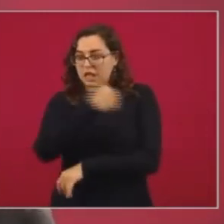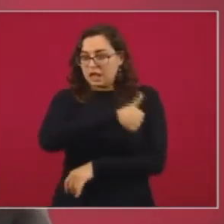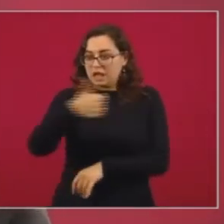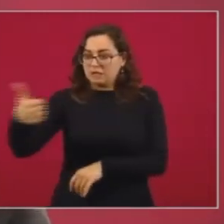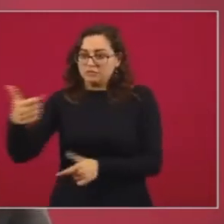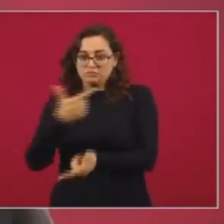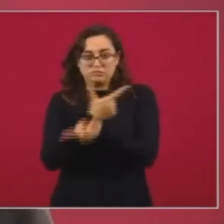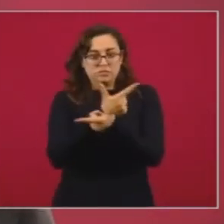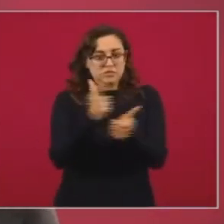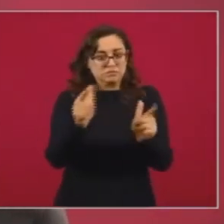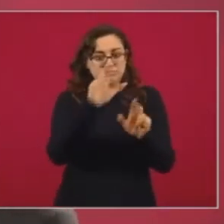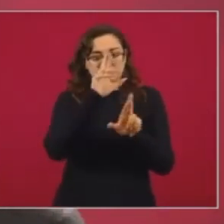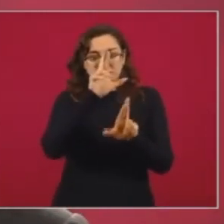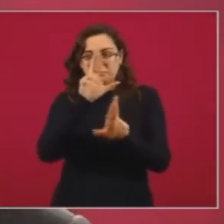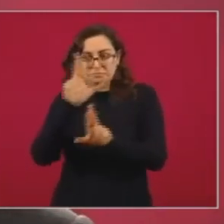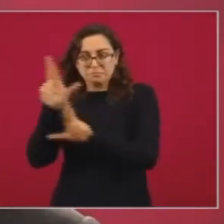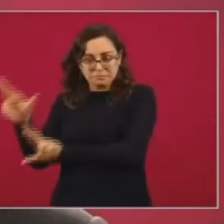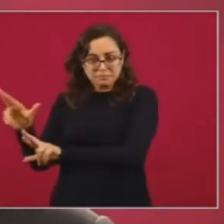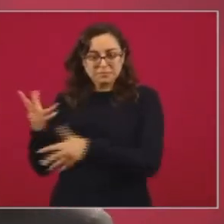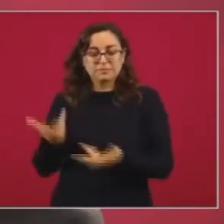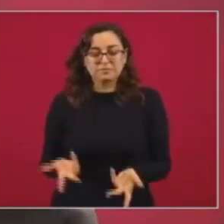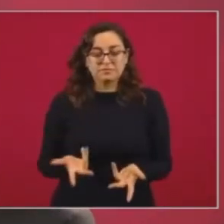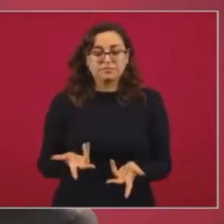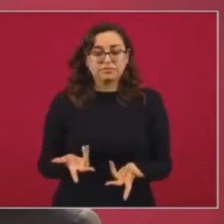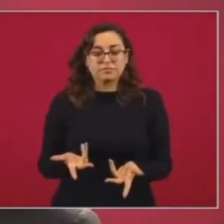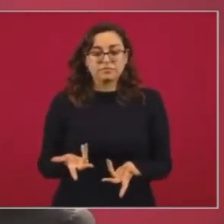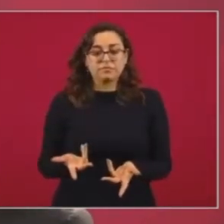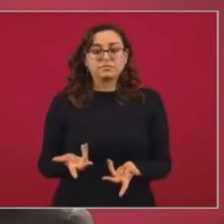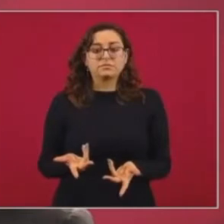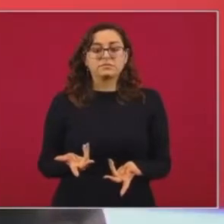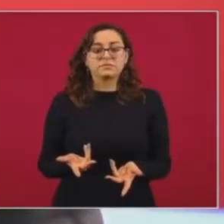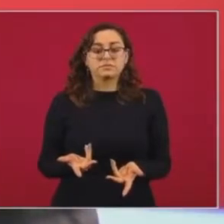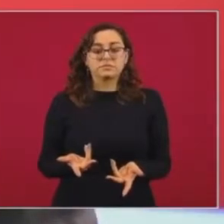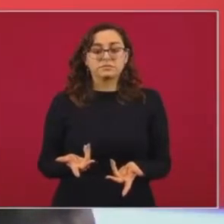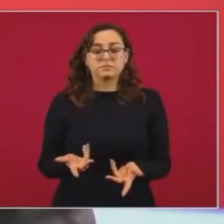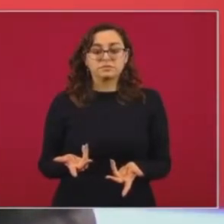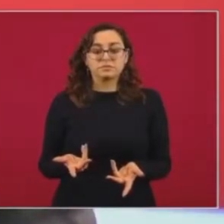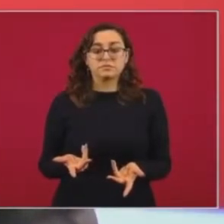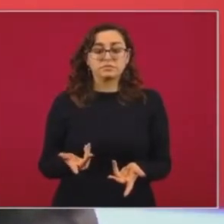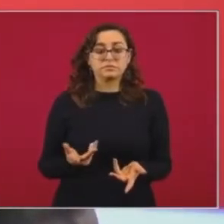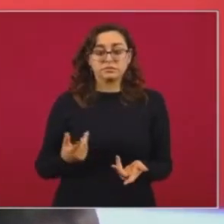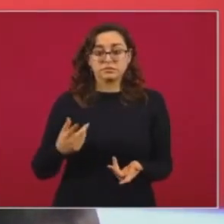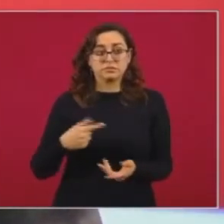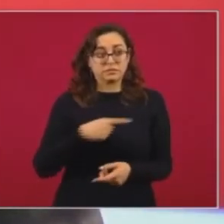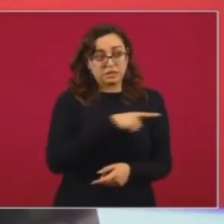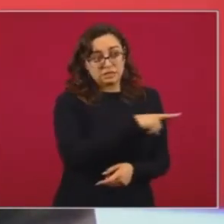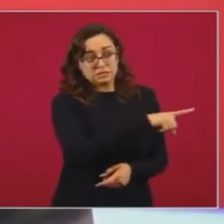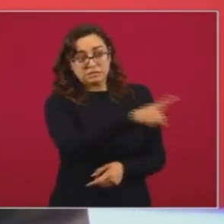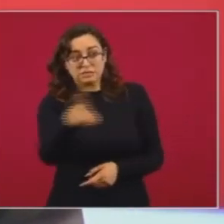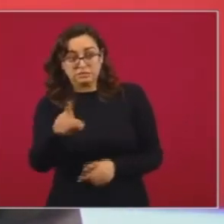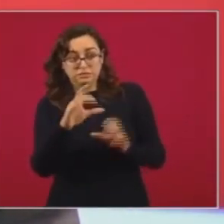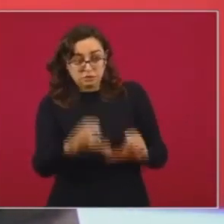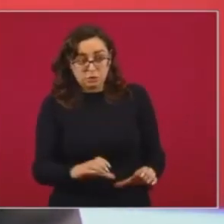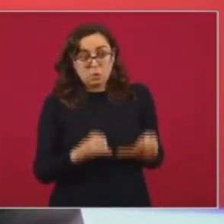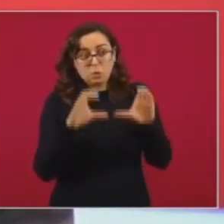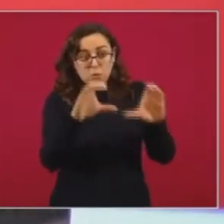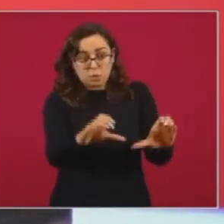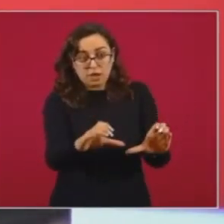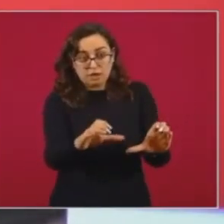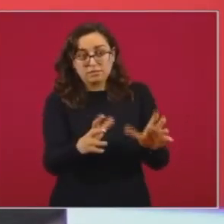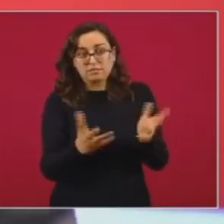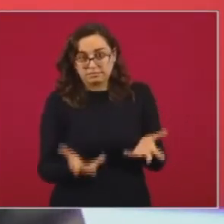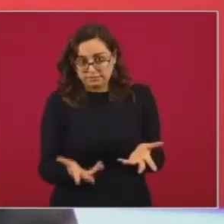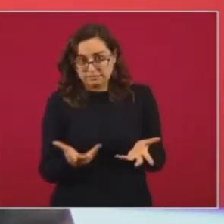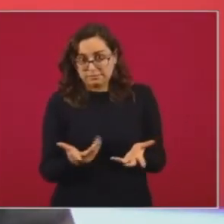Por importante que es la prevención hacia los demás, no se puede